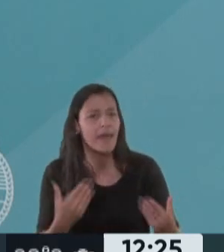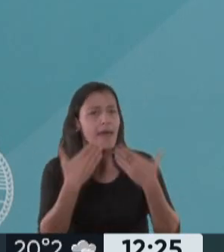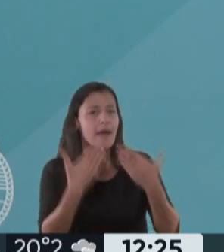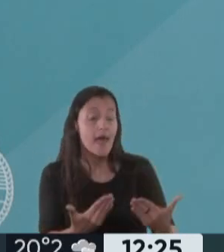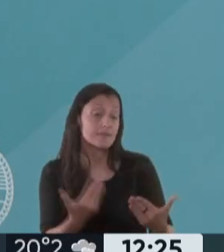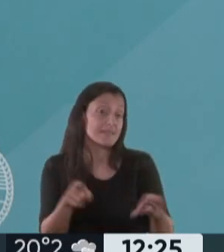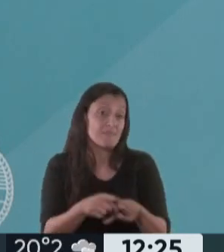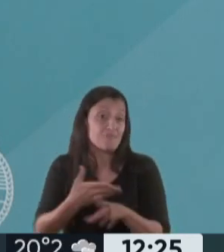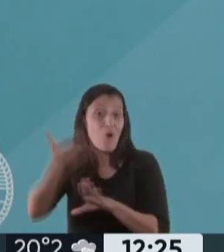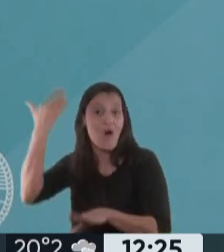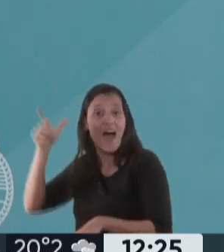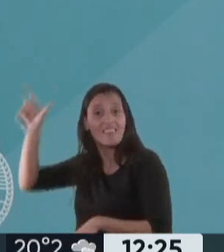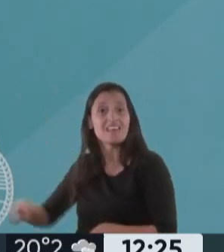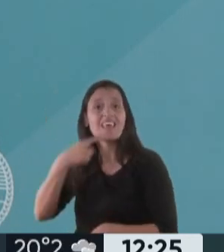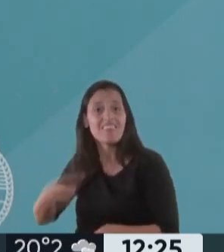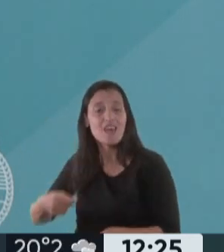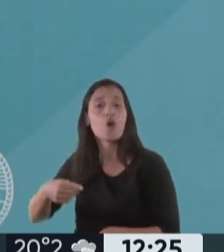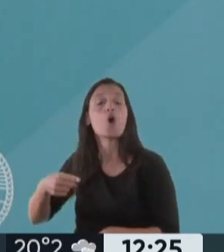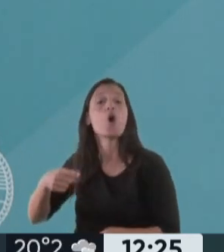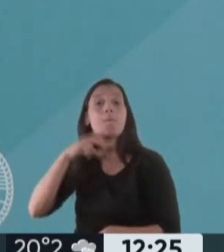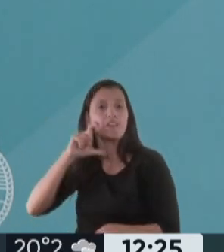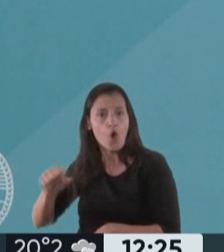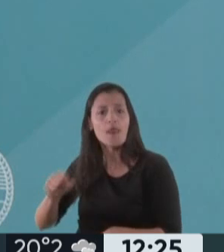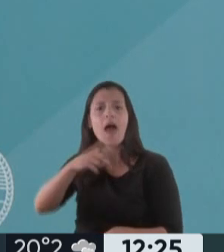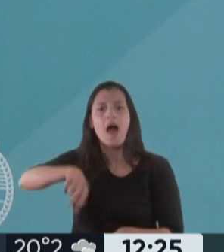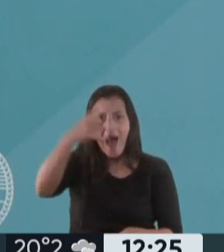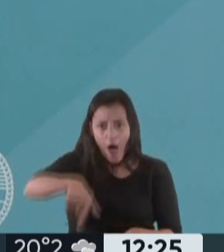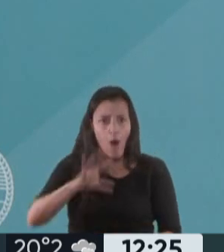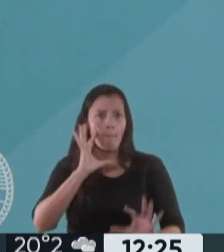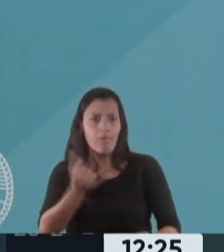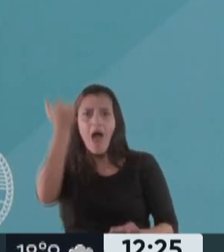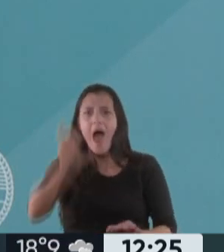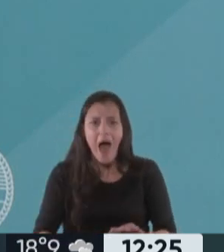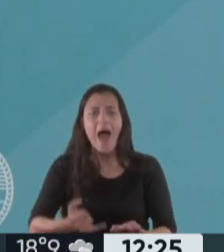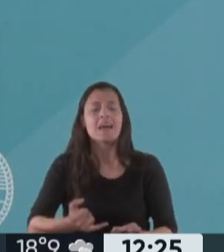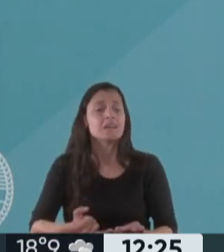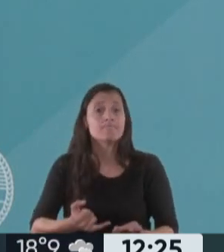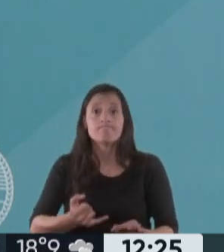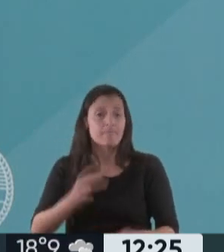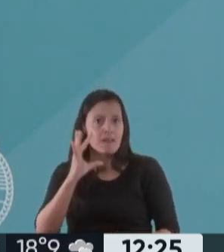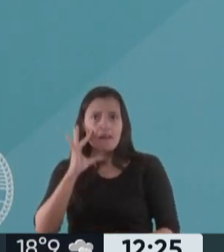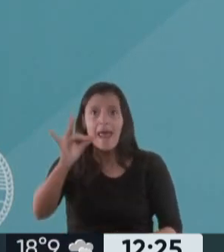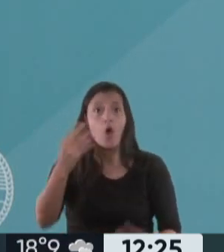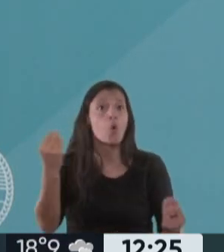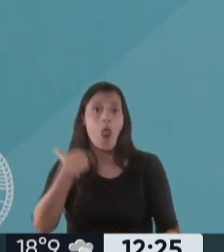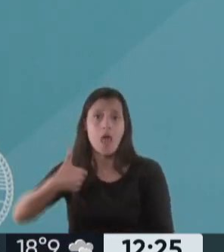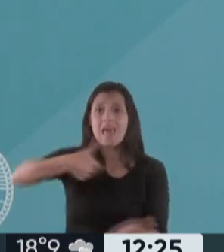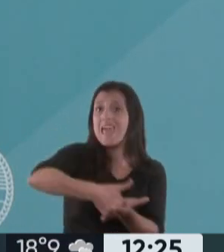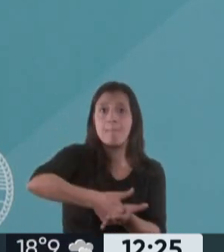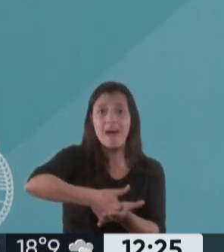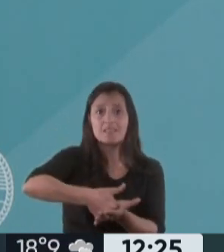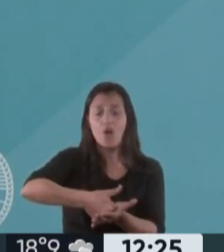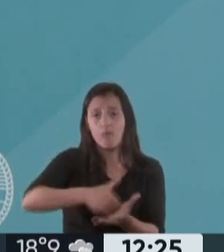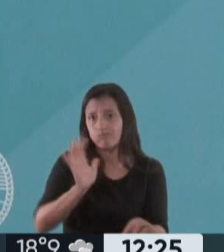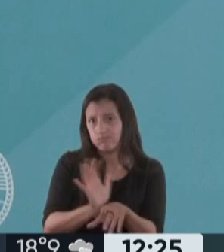como también recién decía Vicky, que estamos en los niveles más altos en décadas de inversión sobre Producto